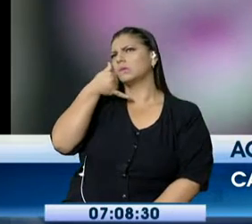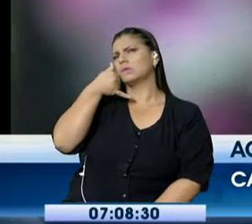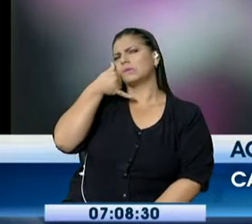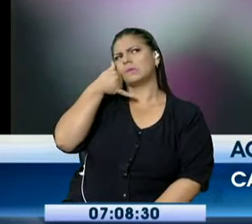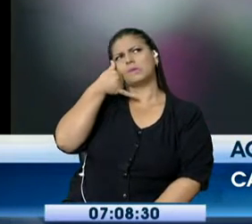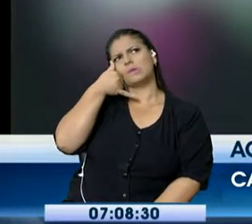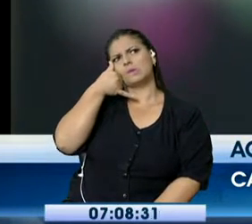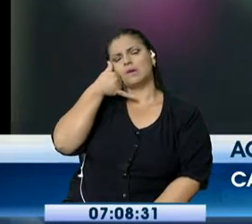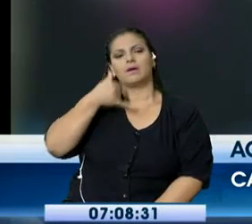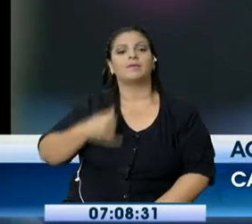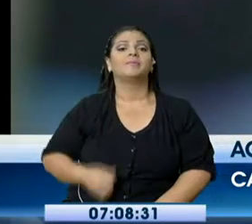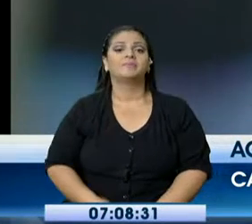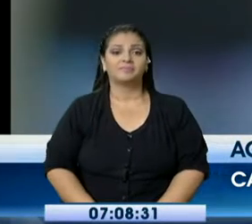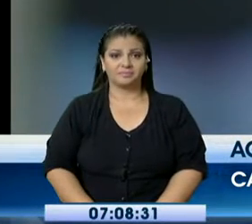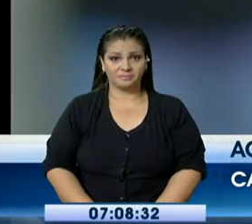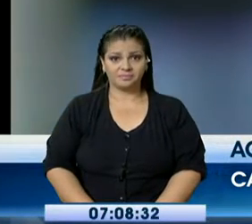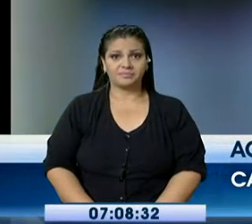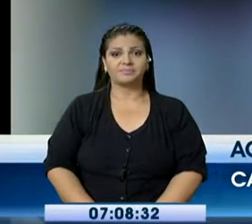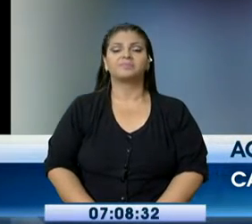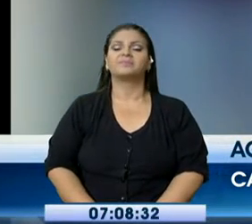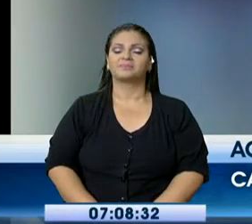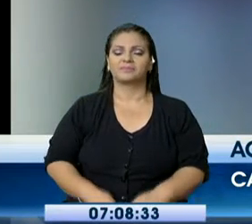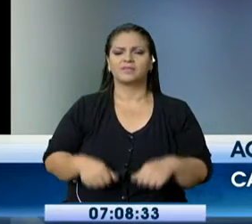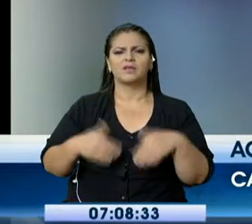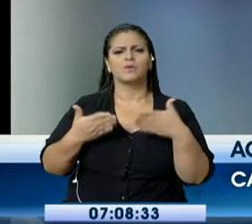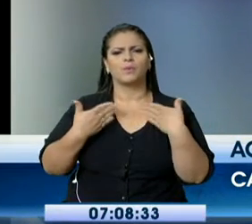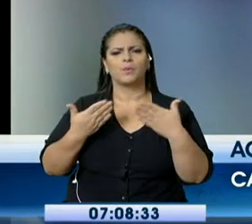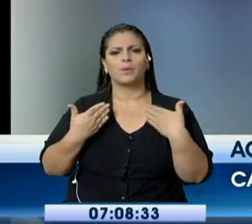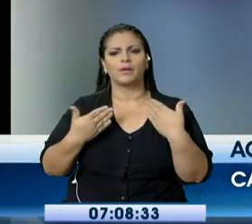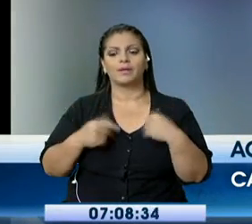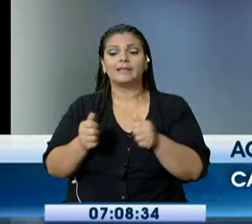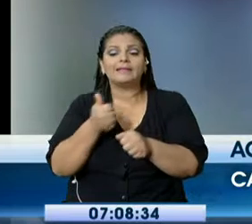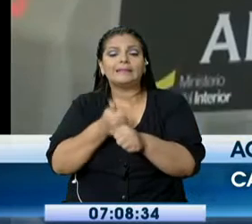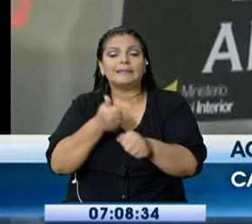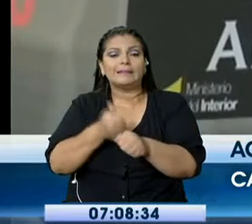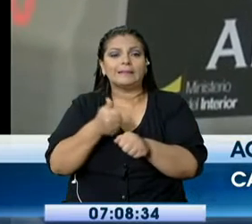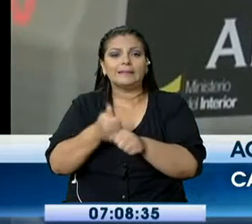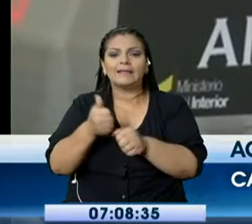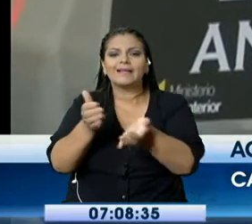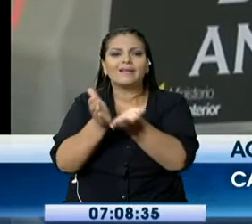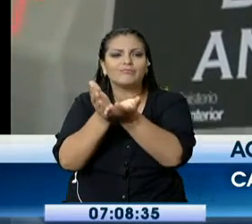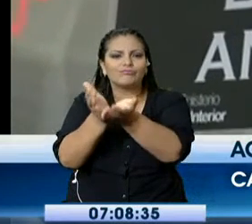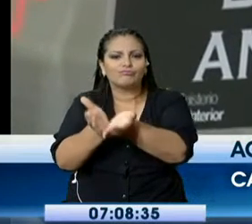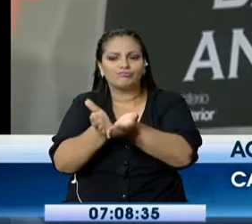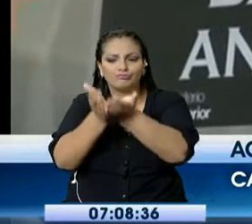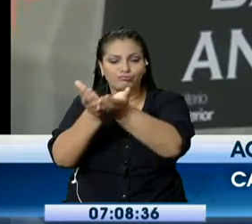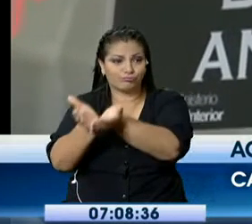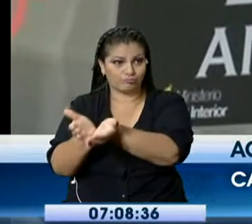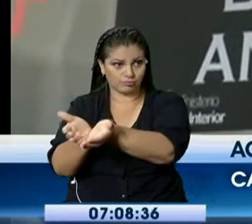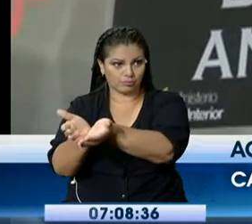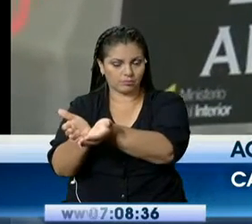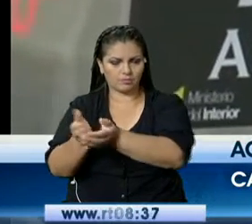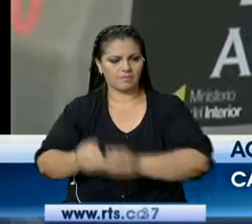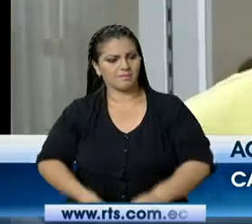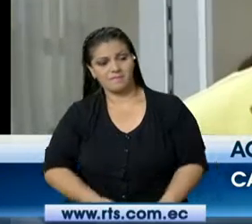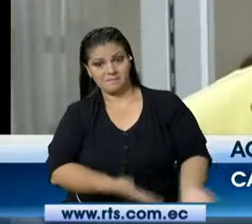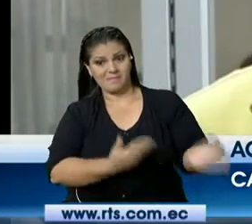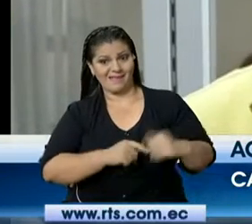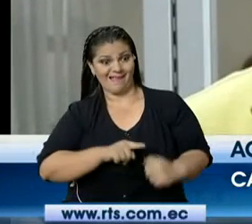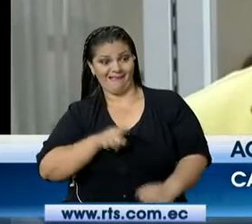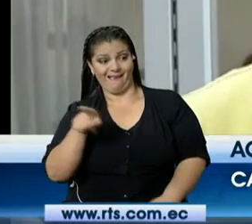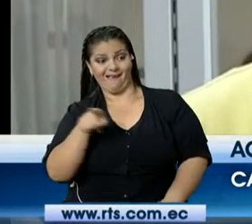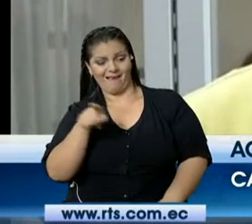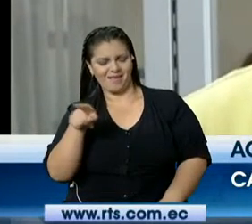puerto marítimo sitio del que supuestamente obtenían la mercadería llegaban a este lugar en el lugar les